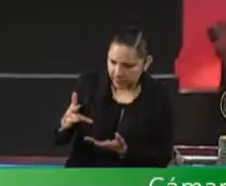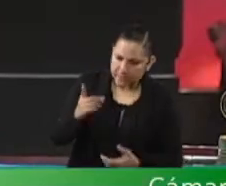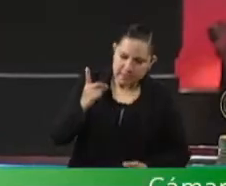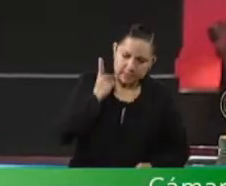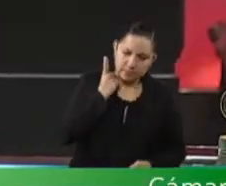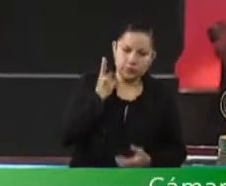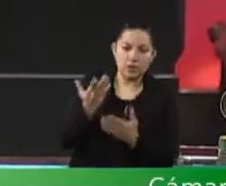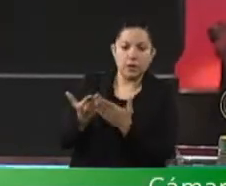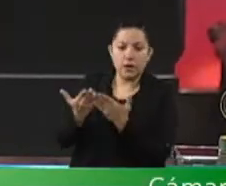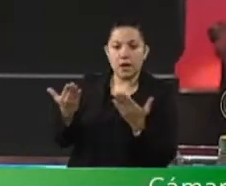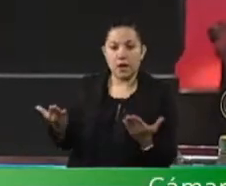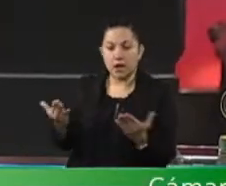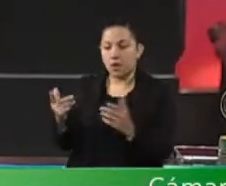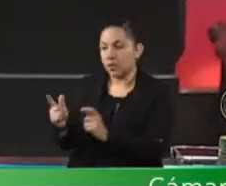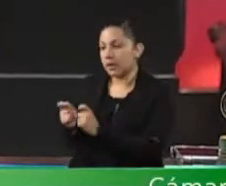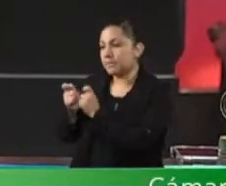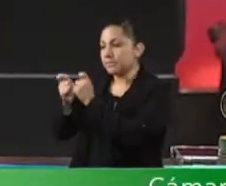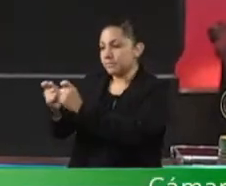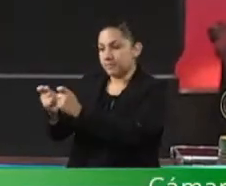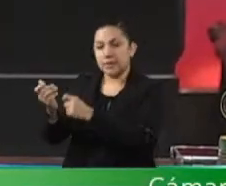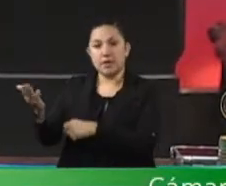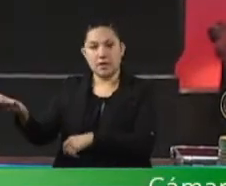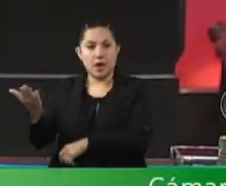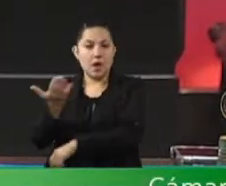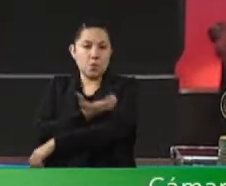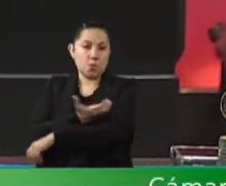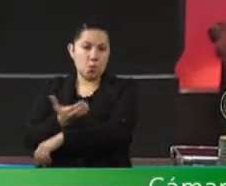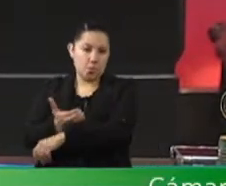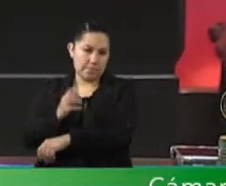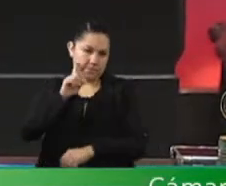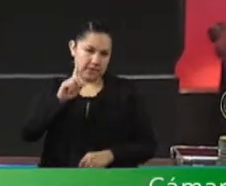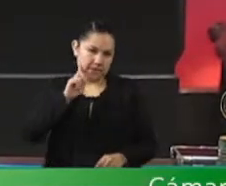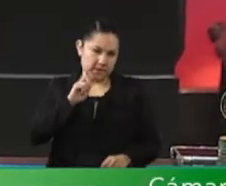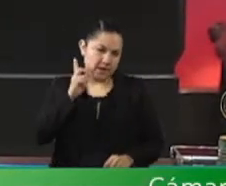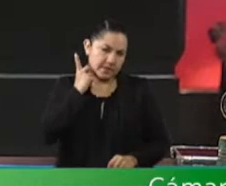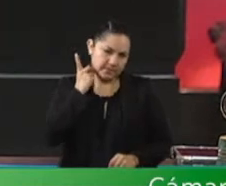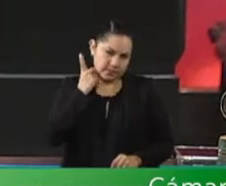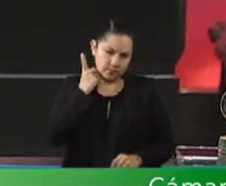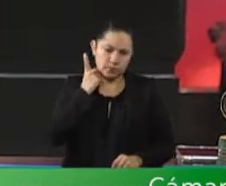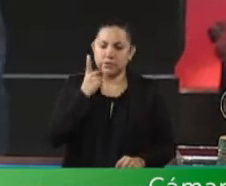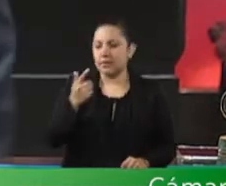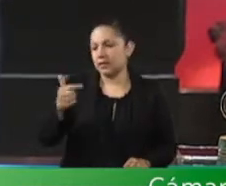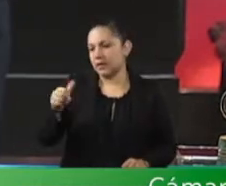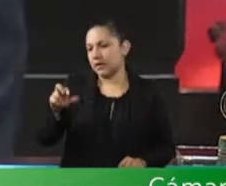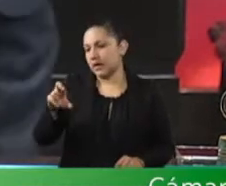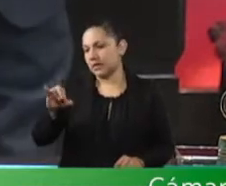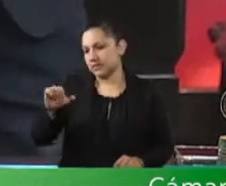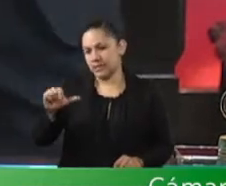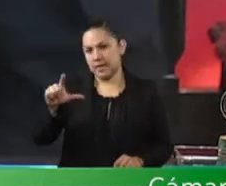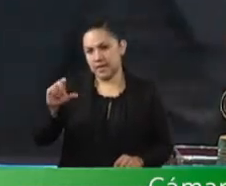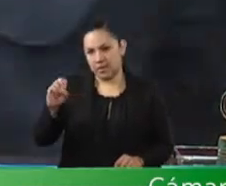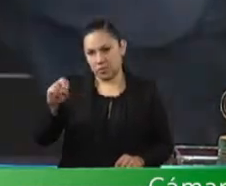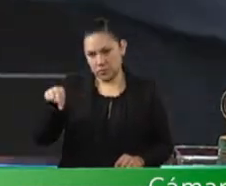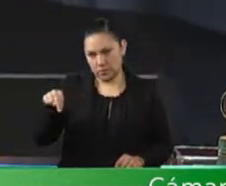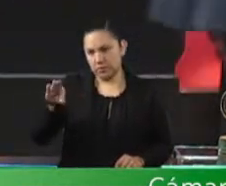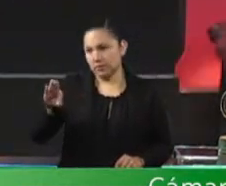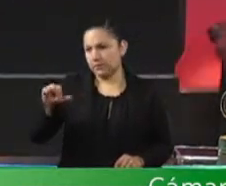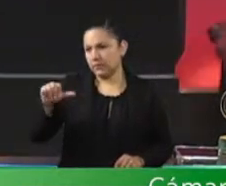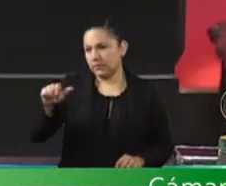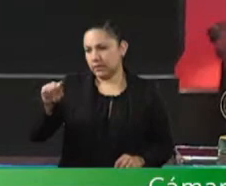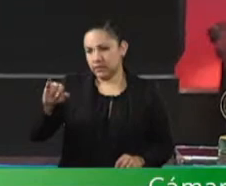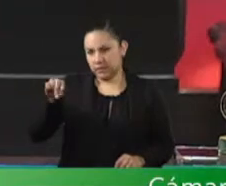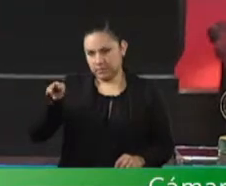Tiene la palabra la compañera diputada María Fátima García León para presentar su propuesta